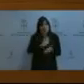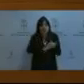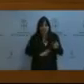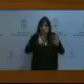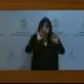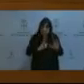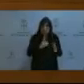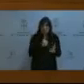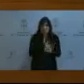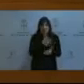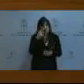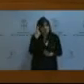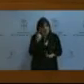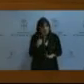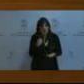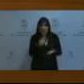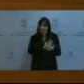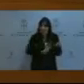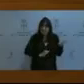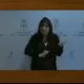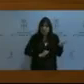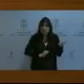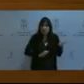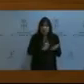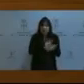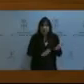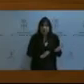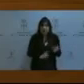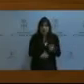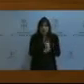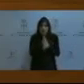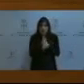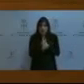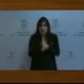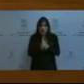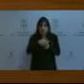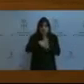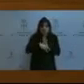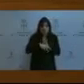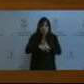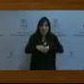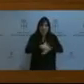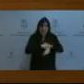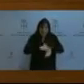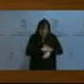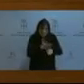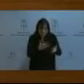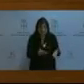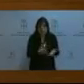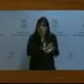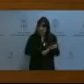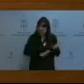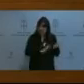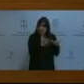que chocan con la normativa básica, señoría, partes de ese texto que cuentan con informes